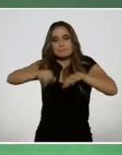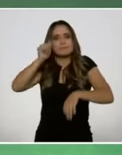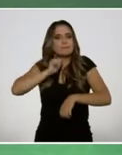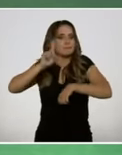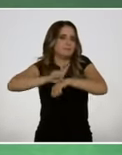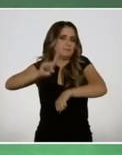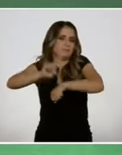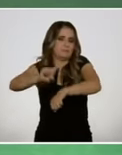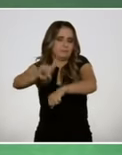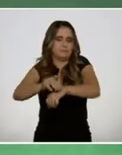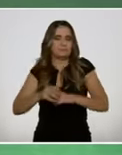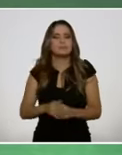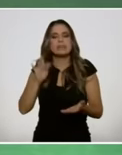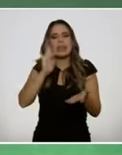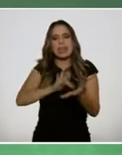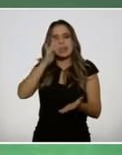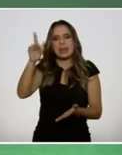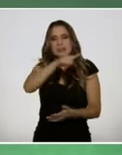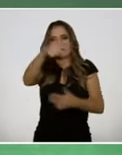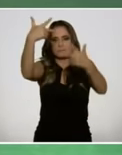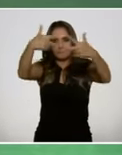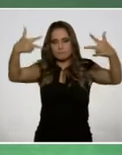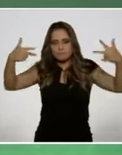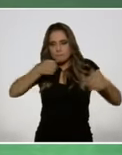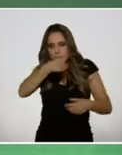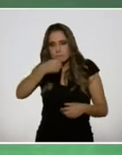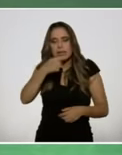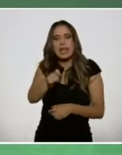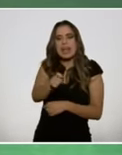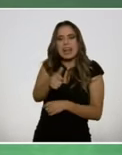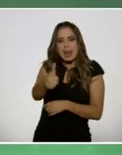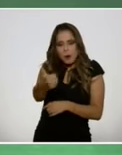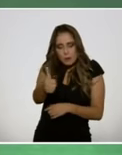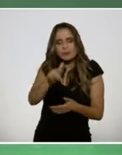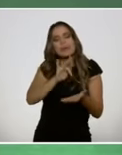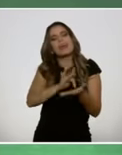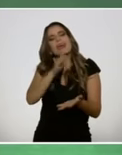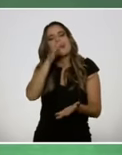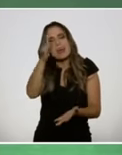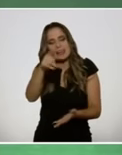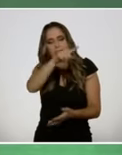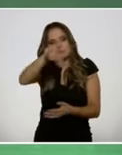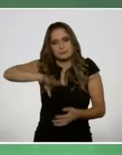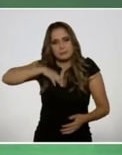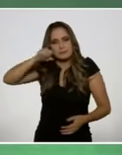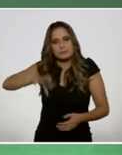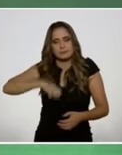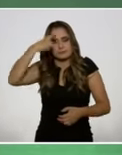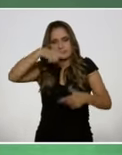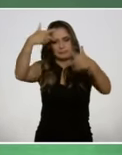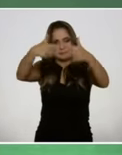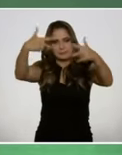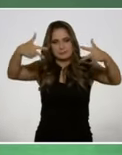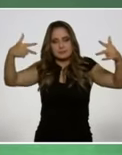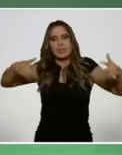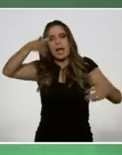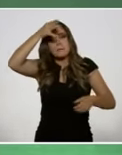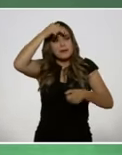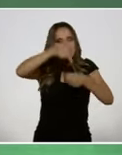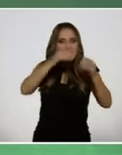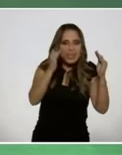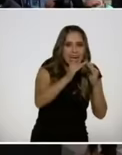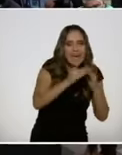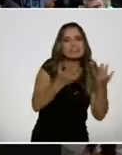a todos los medios de comunicación, Canal 11, muchas gracias por todo lo que nos dan de esfuerzo en este trabajo de Aprende en Casa, y a